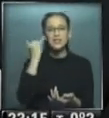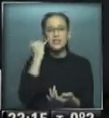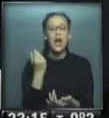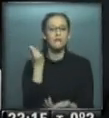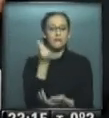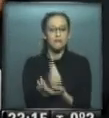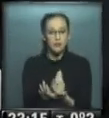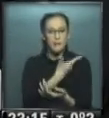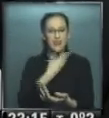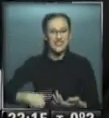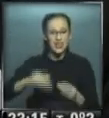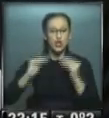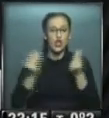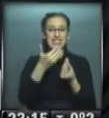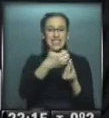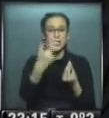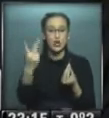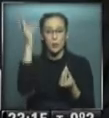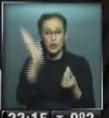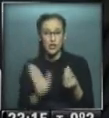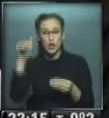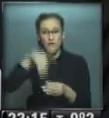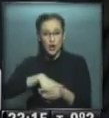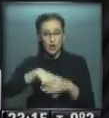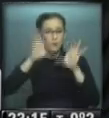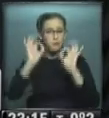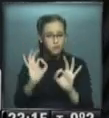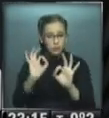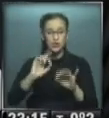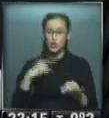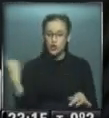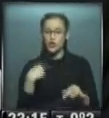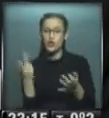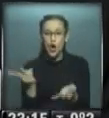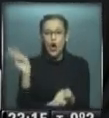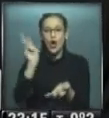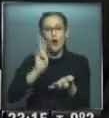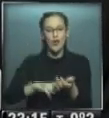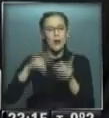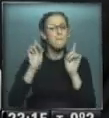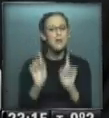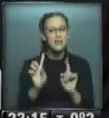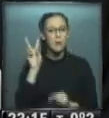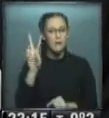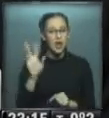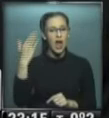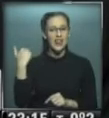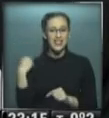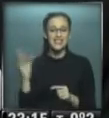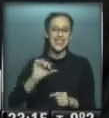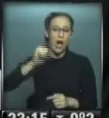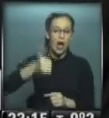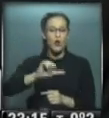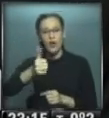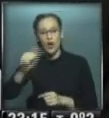presidente y sacó el 62% de los votos. Nosotros vamos a ratificar esa política de General Perón, ratificamos la política de este gobierno